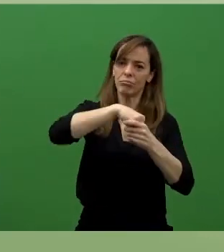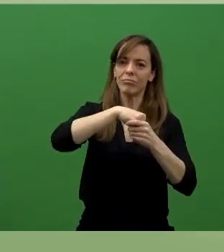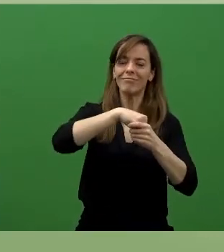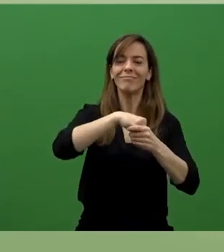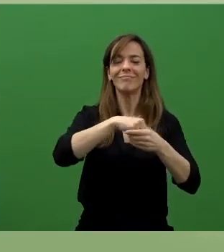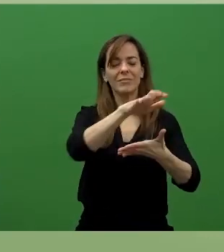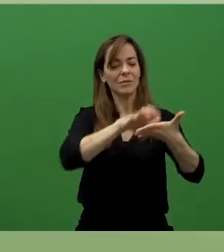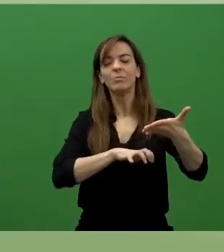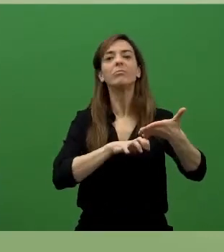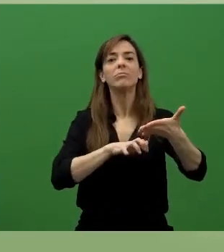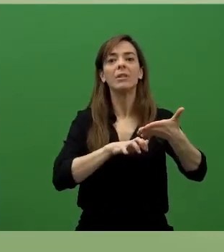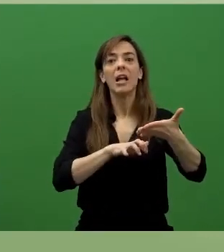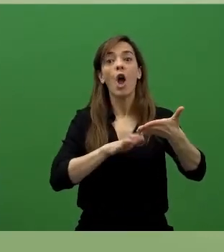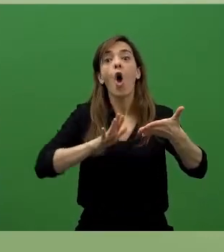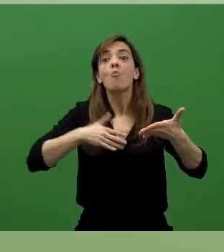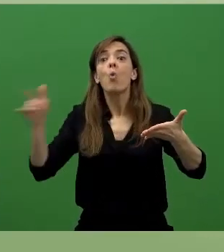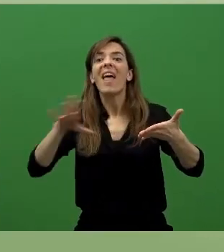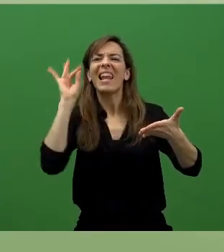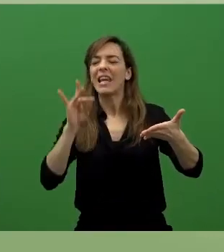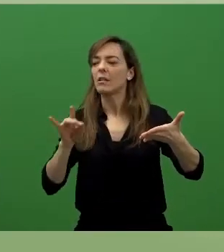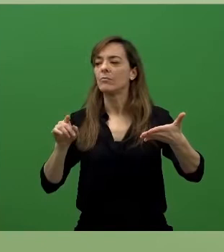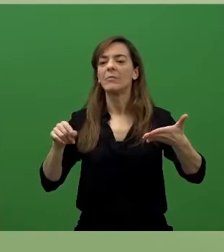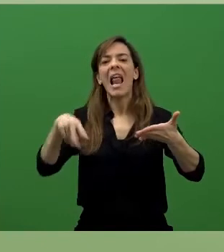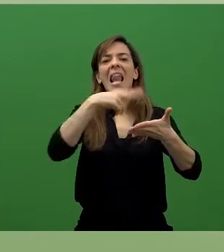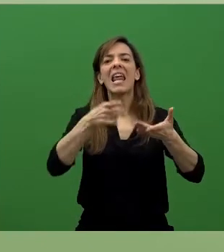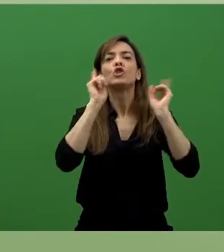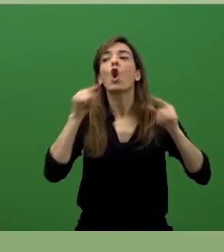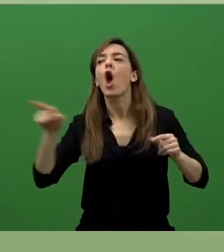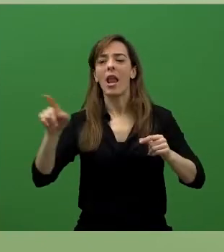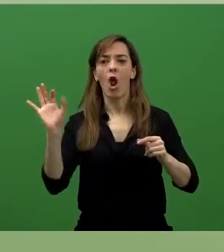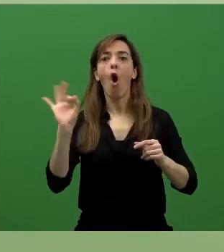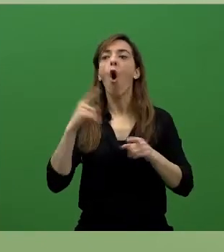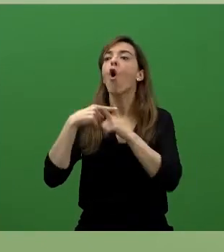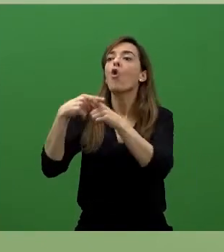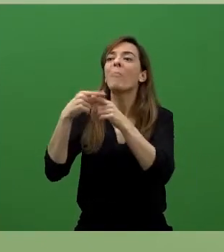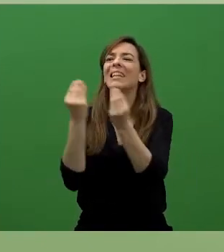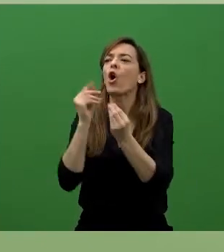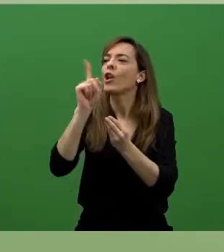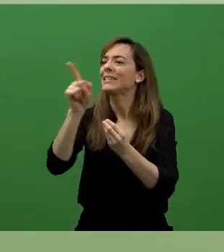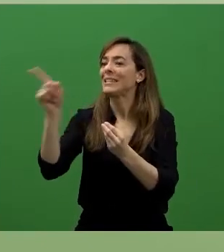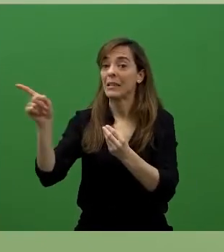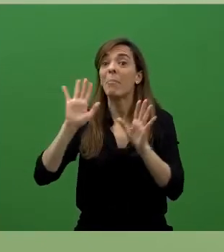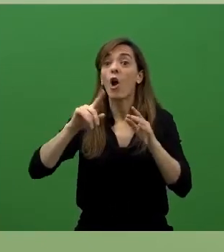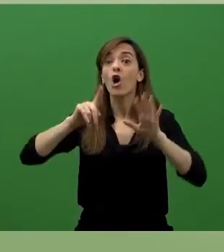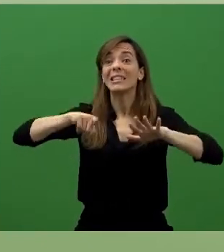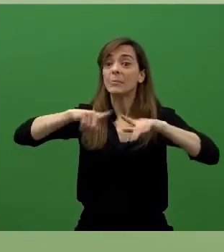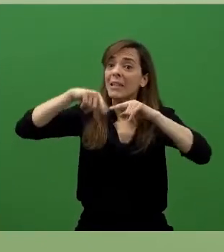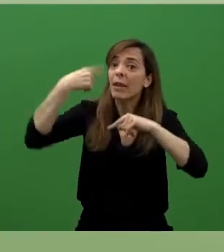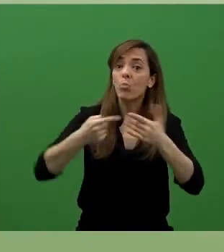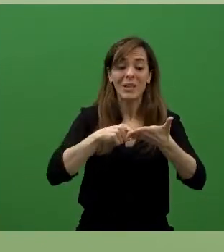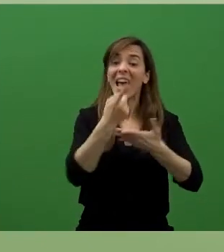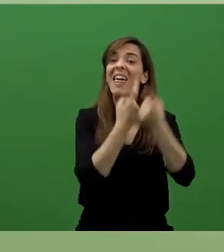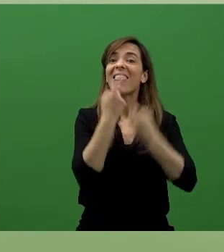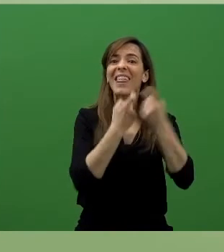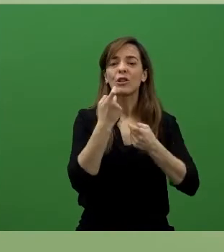puede escoger solo verlos él o su grupo o compartirlos con usuarios muy específicos. Pero al cabo de 6 meses, estos datos tienen que